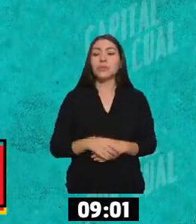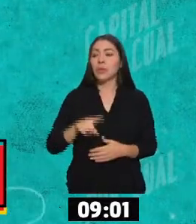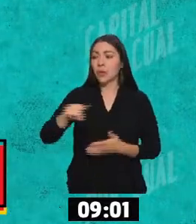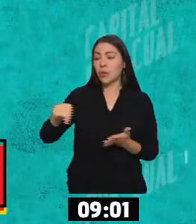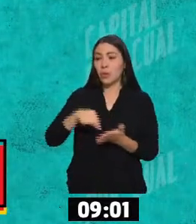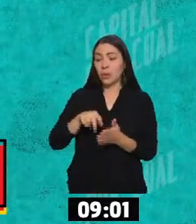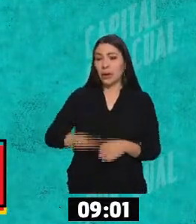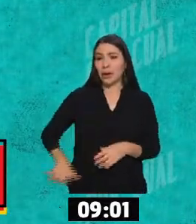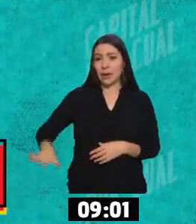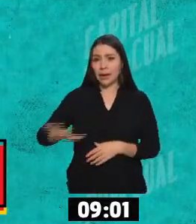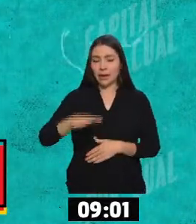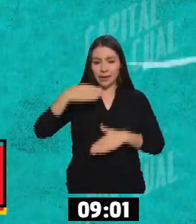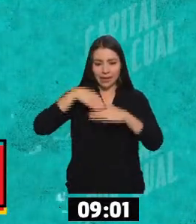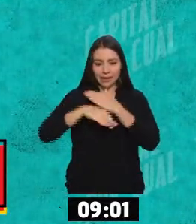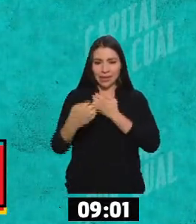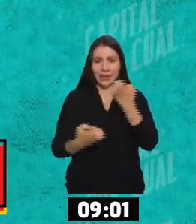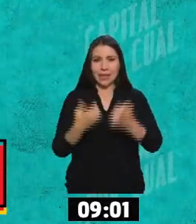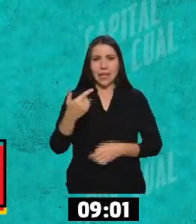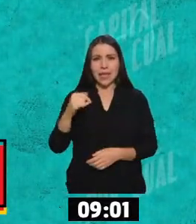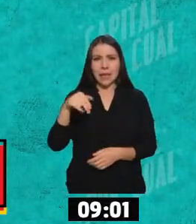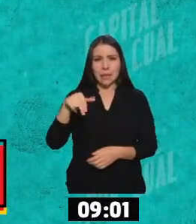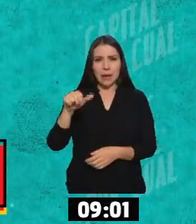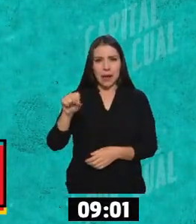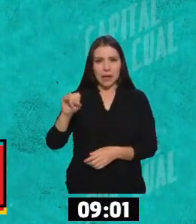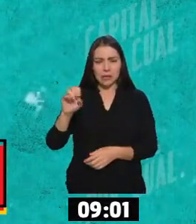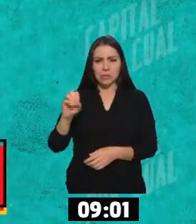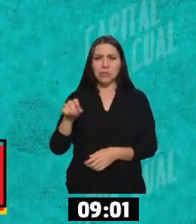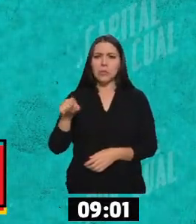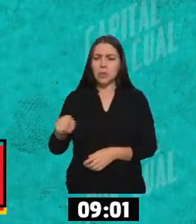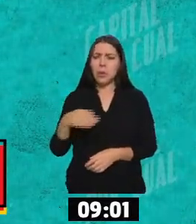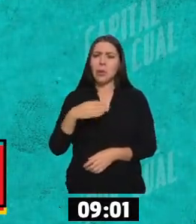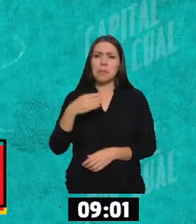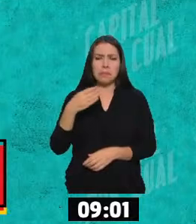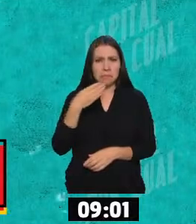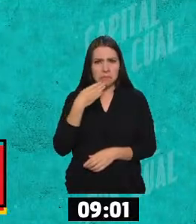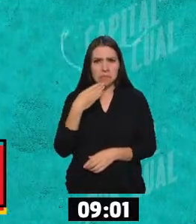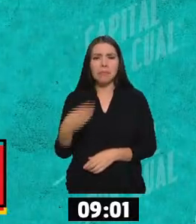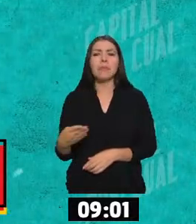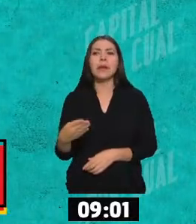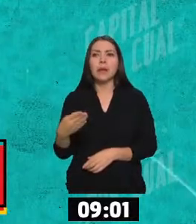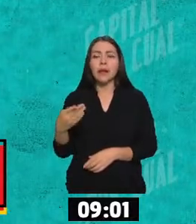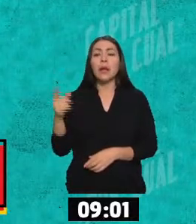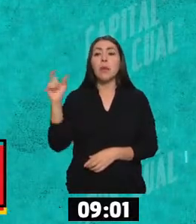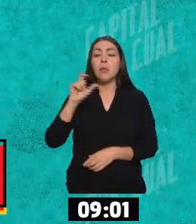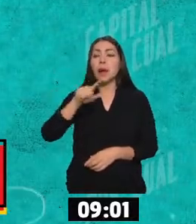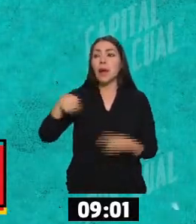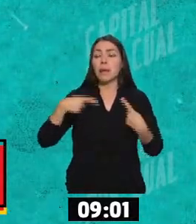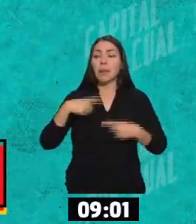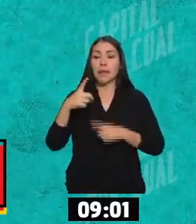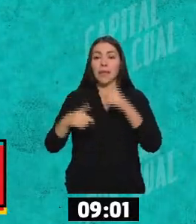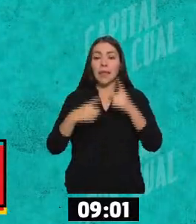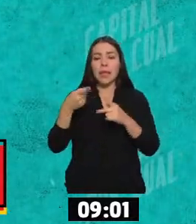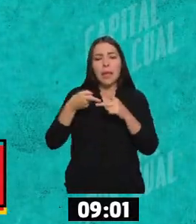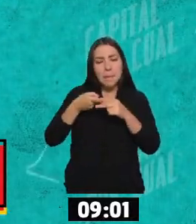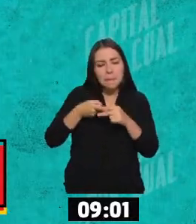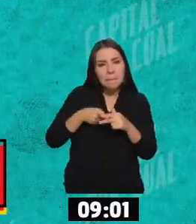gimnasio bueno para iniciación y para mantenimiento de gimnastas que estén en un